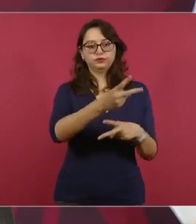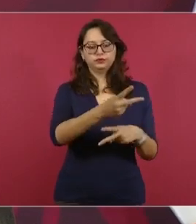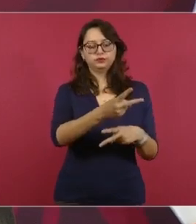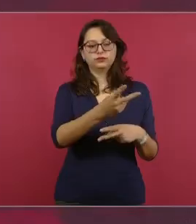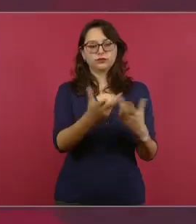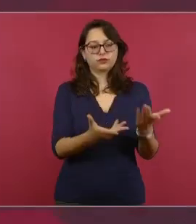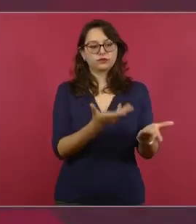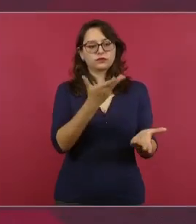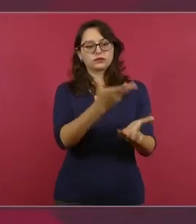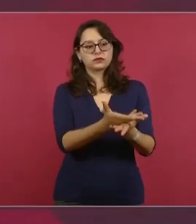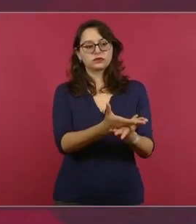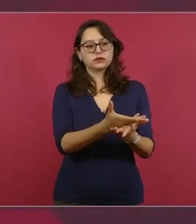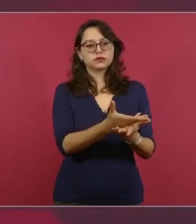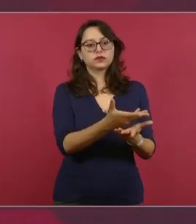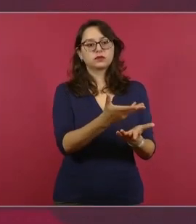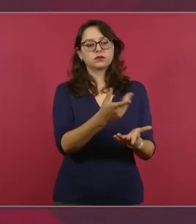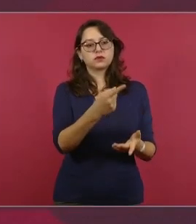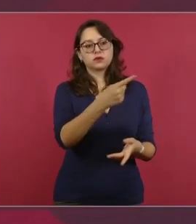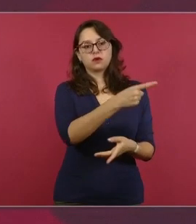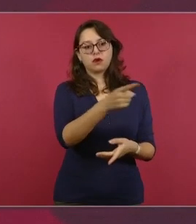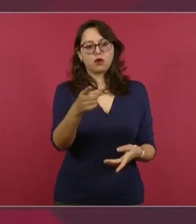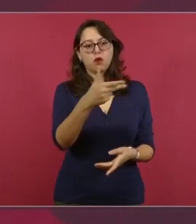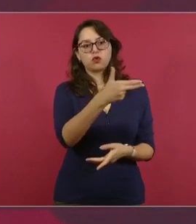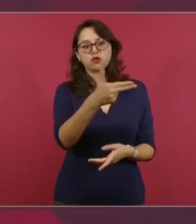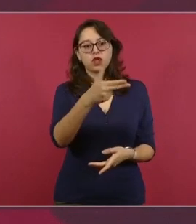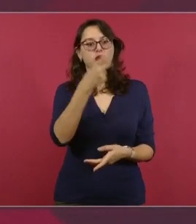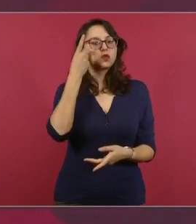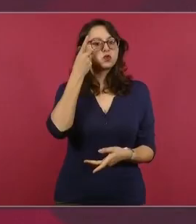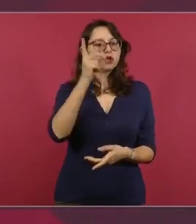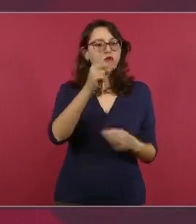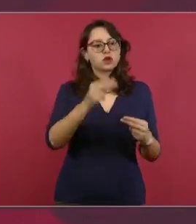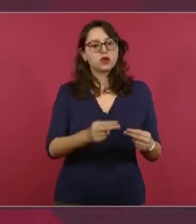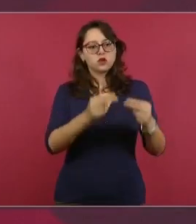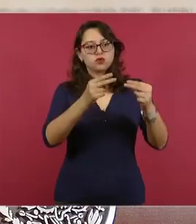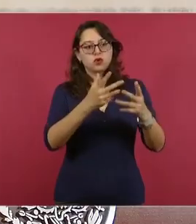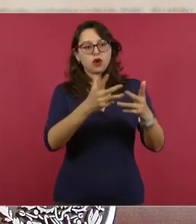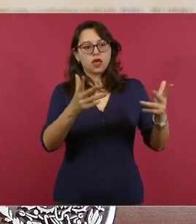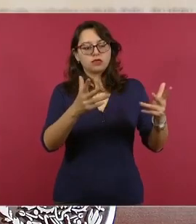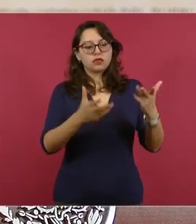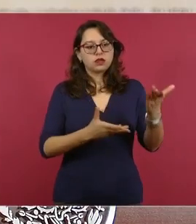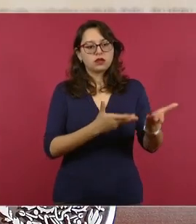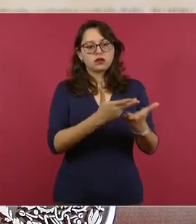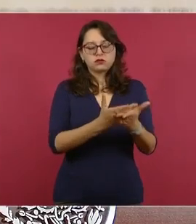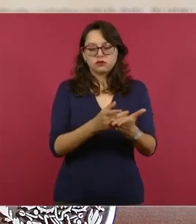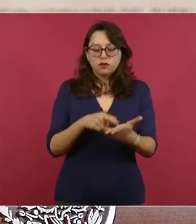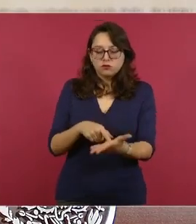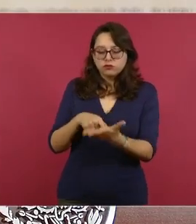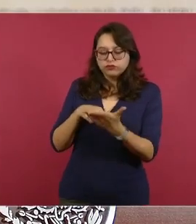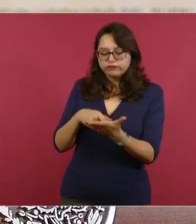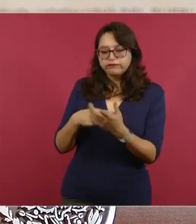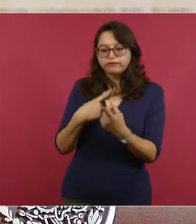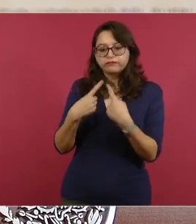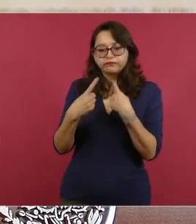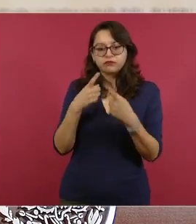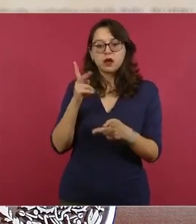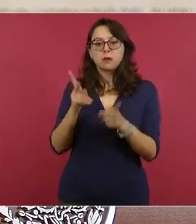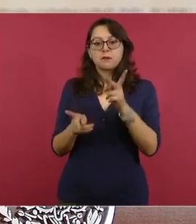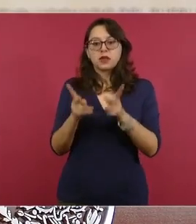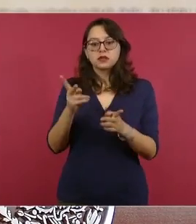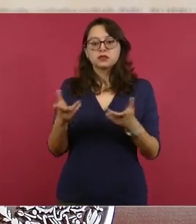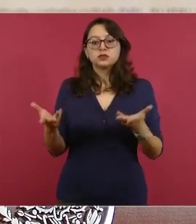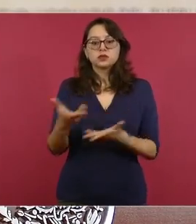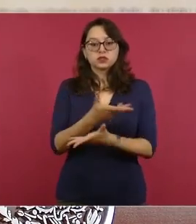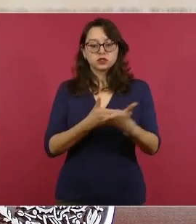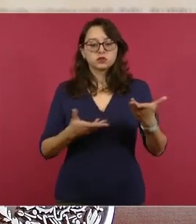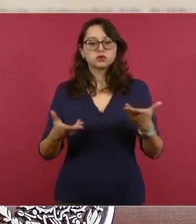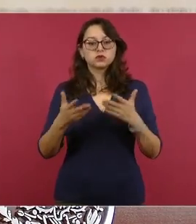una propuesta, los secretarios de Hacienda, que vamos a discutir